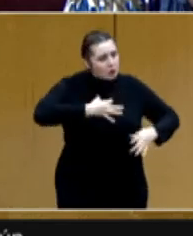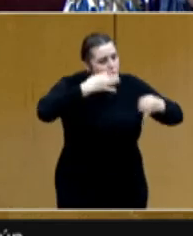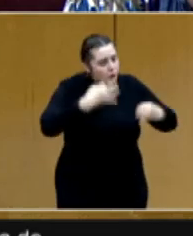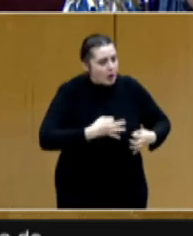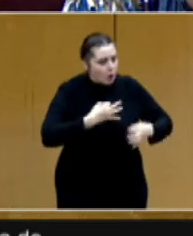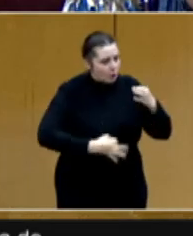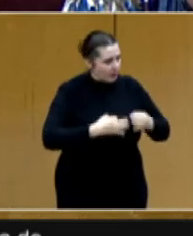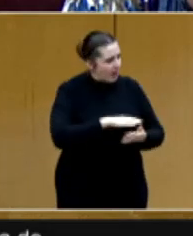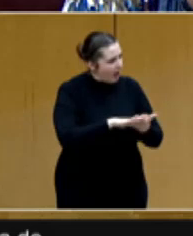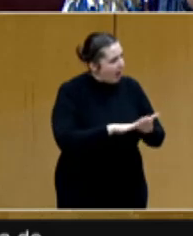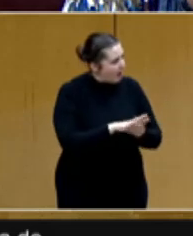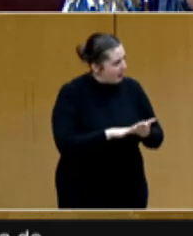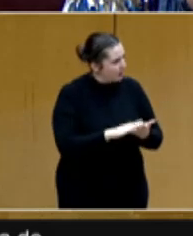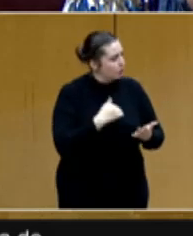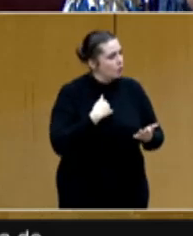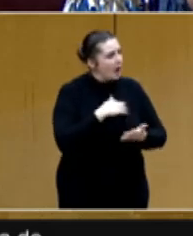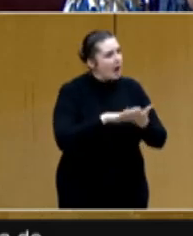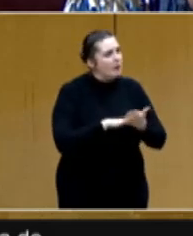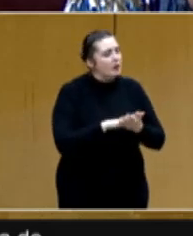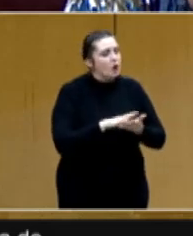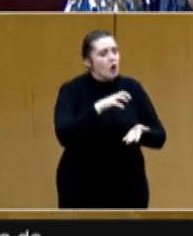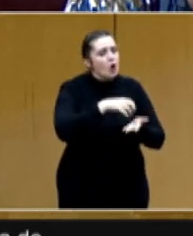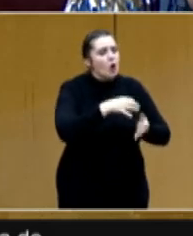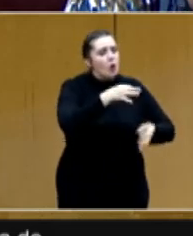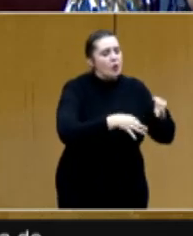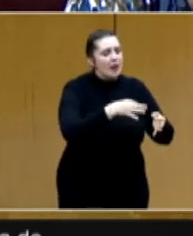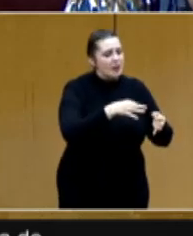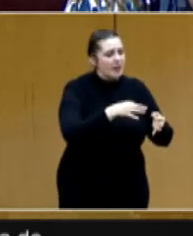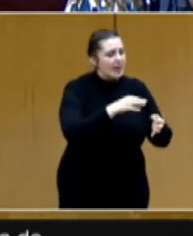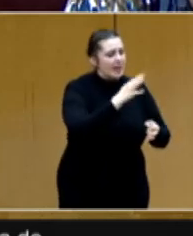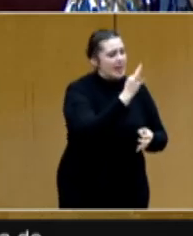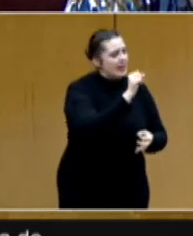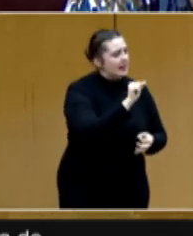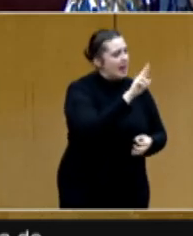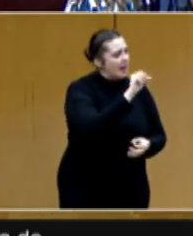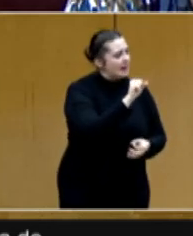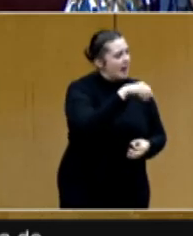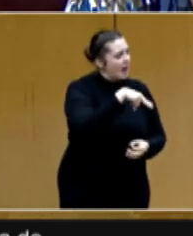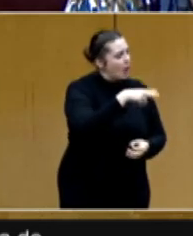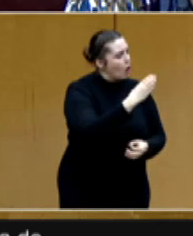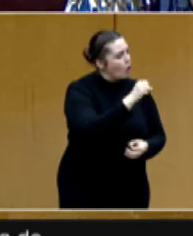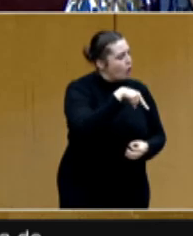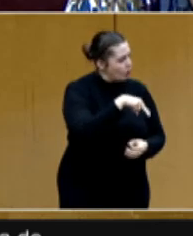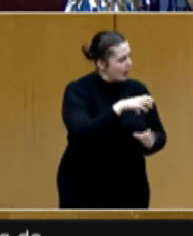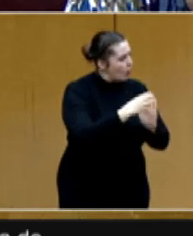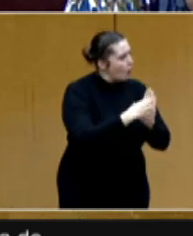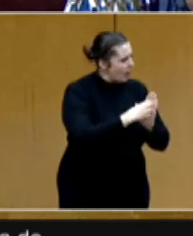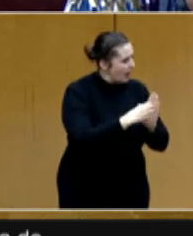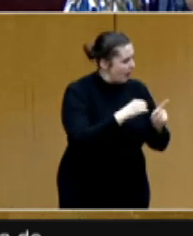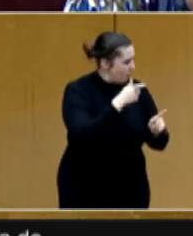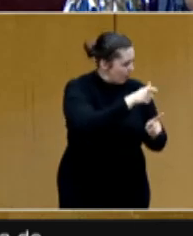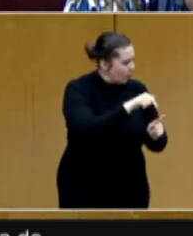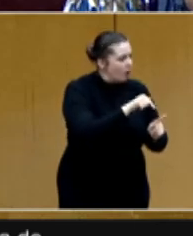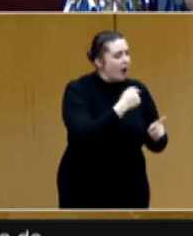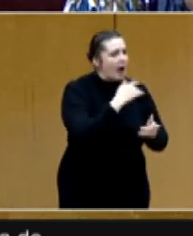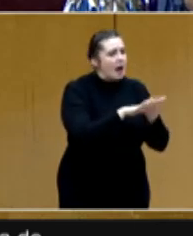y estoy hablando de el juzgado de tarancón un poco corroborando lo que decía la persona que hablaba anteriormente de